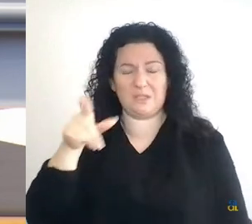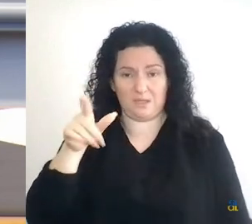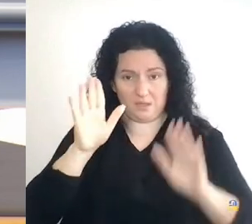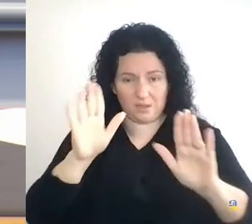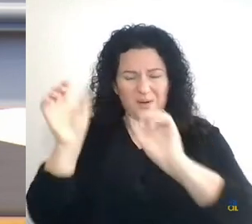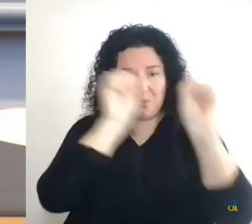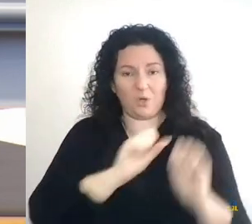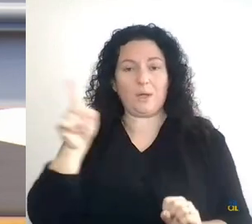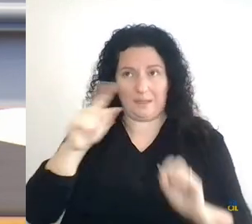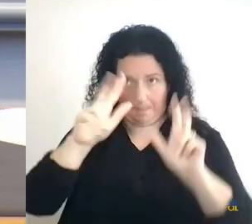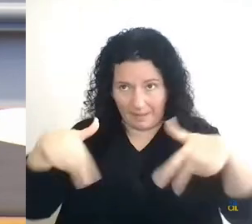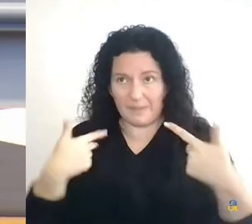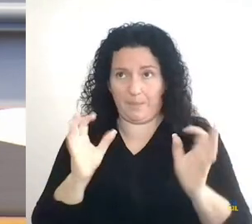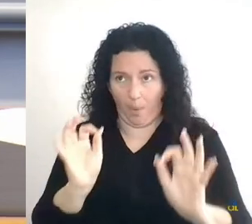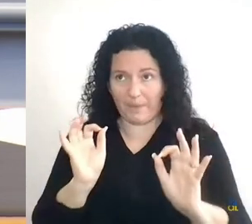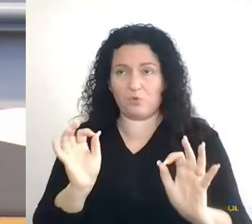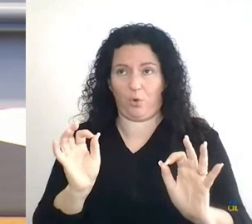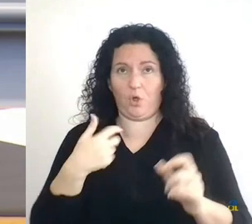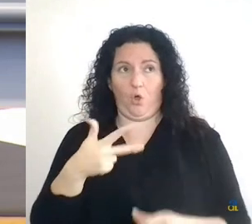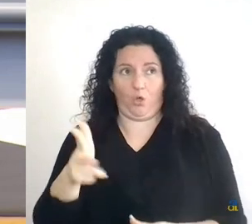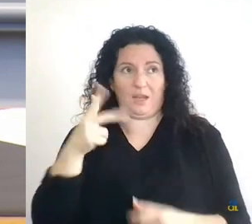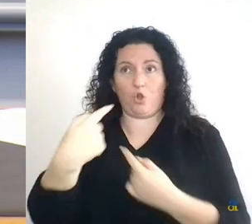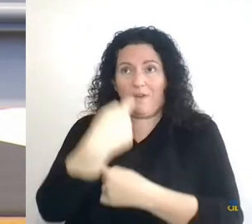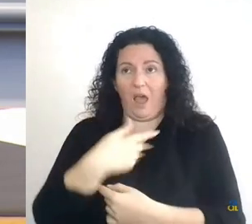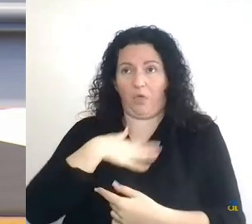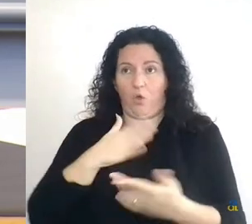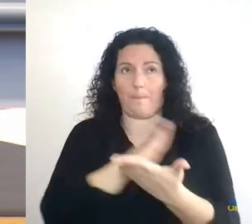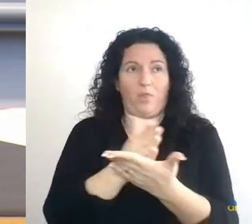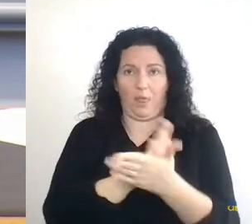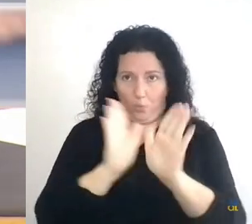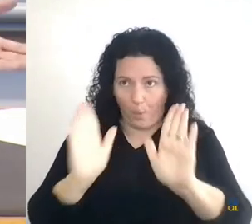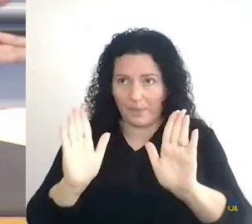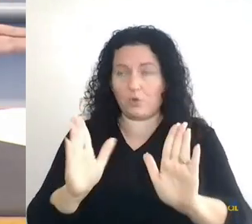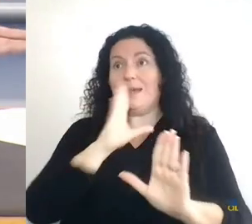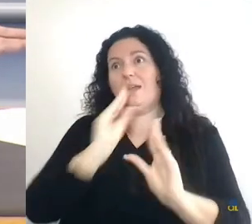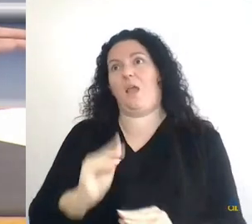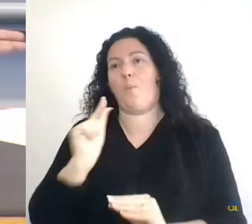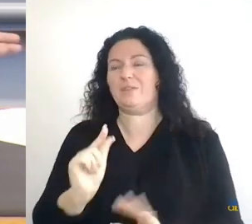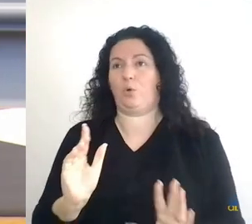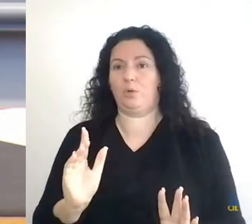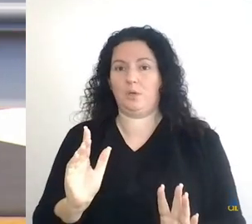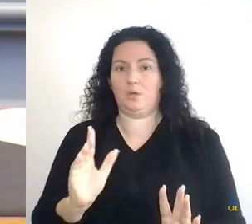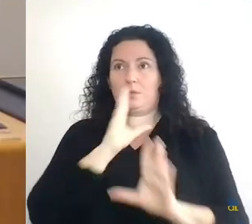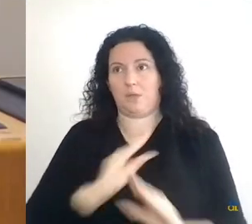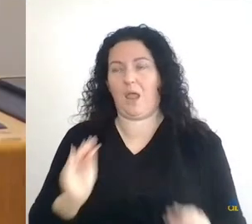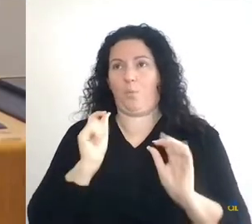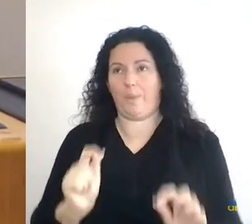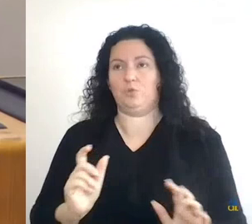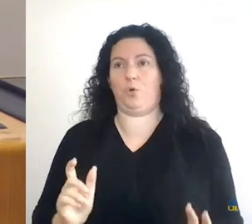me permite ejercer mi derecho y obligación, que es moderar este pleno, y se calla un momentito, porque no le voy a decir. No es que quitarme tiempo, pero